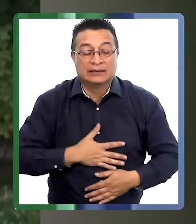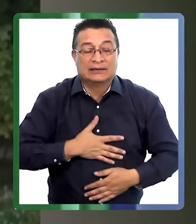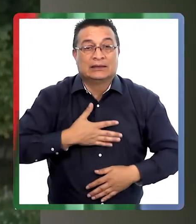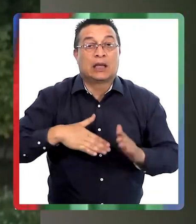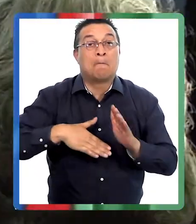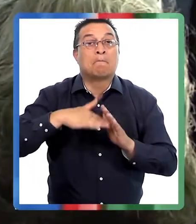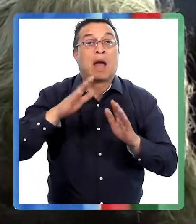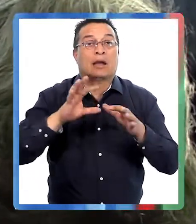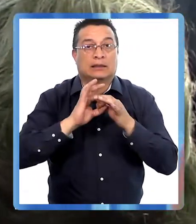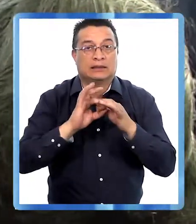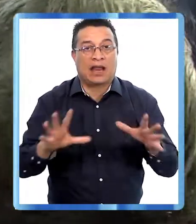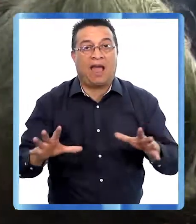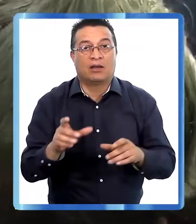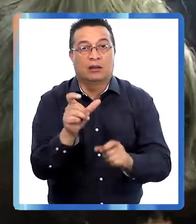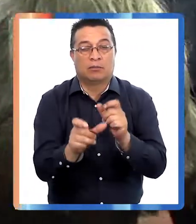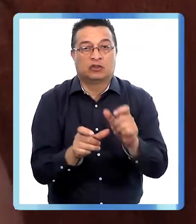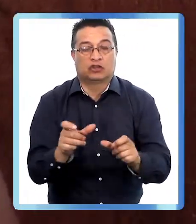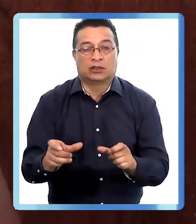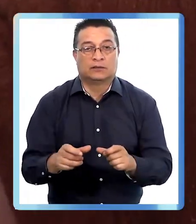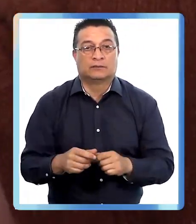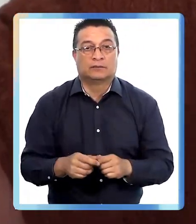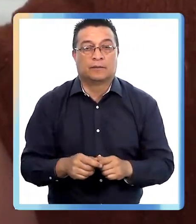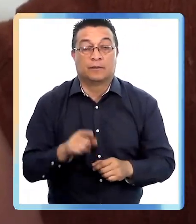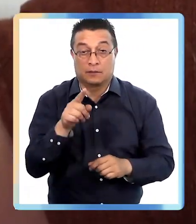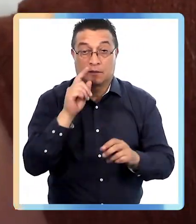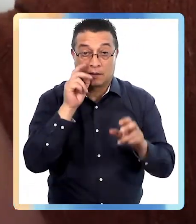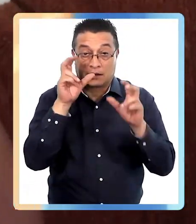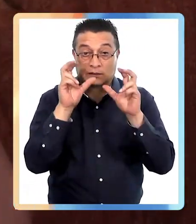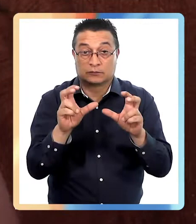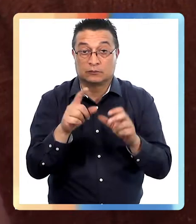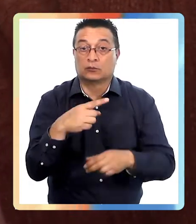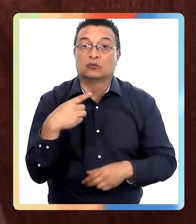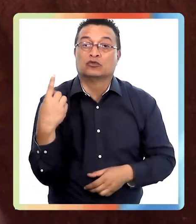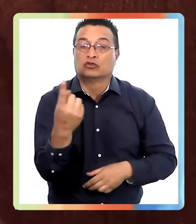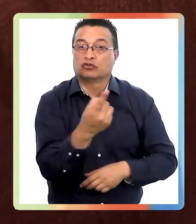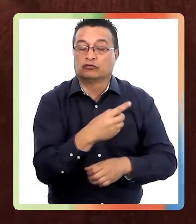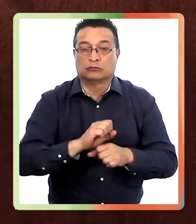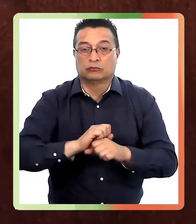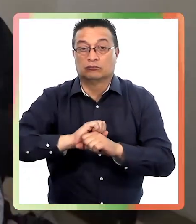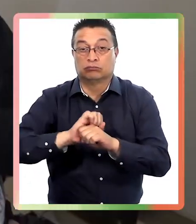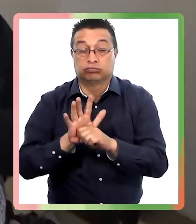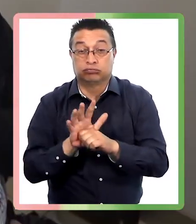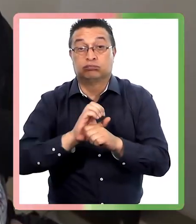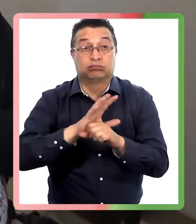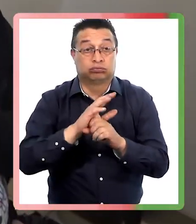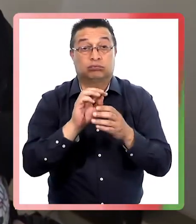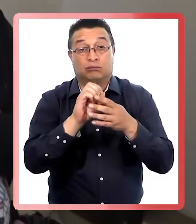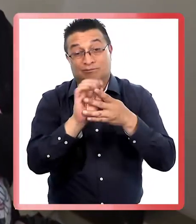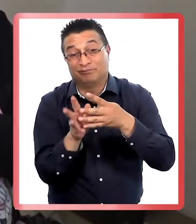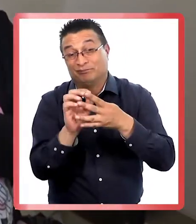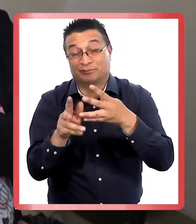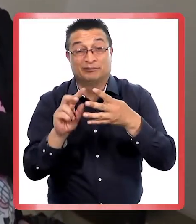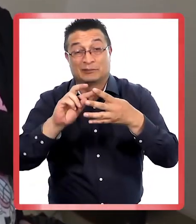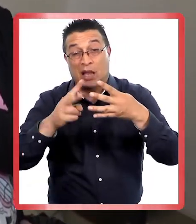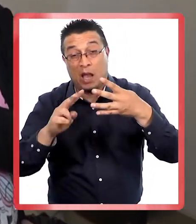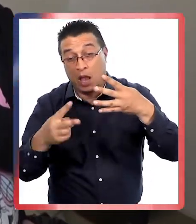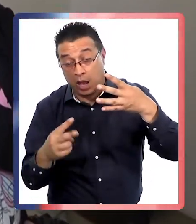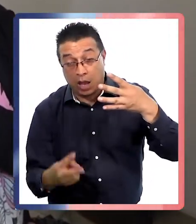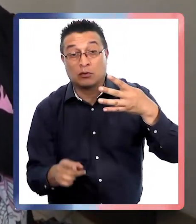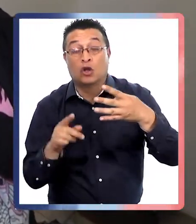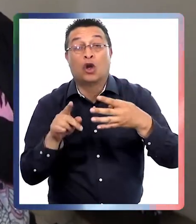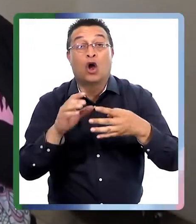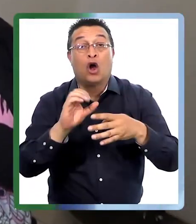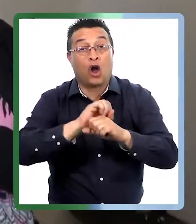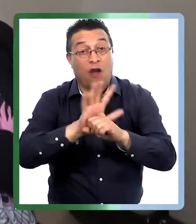graves en las personas. Pero atención, igual como ha ocurrido con todas las variantes y subvariantes anteriores de este COVID-19 en